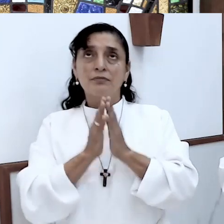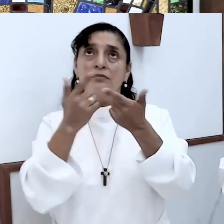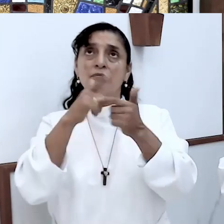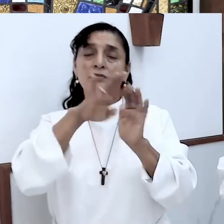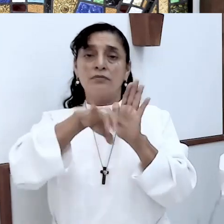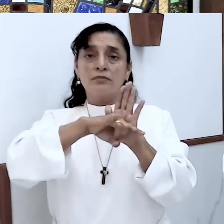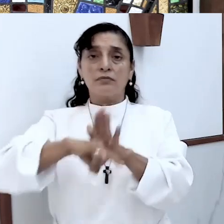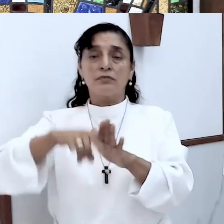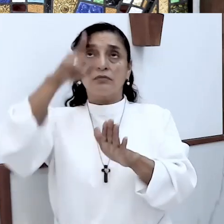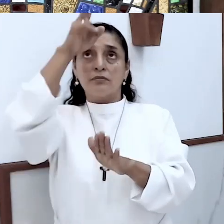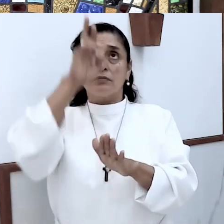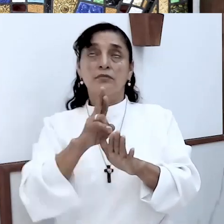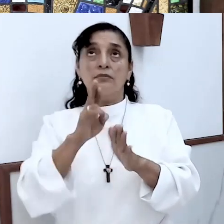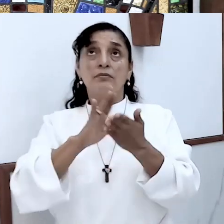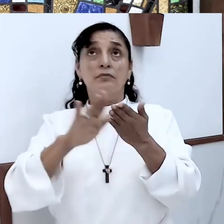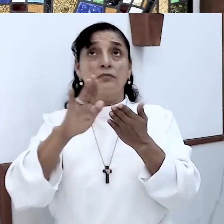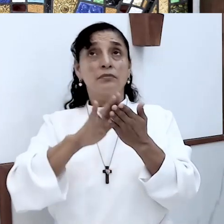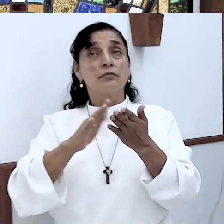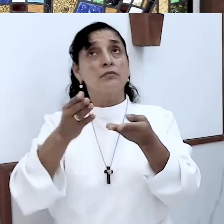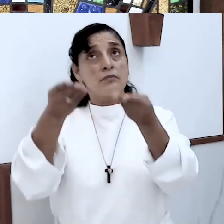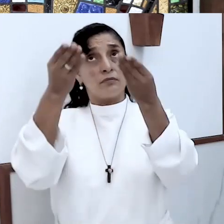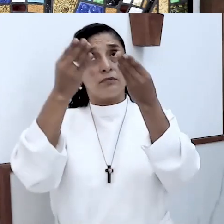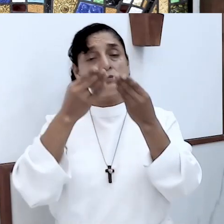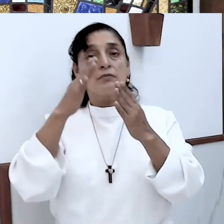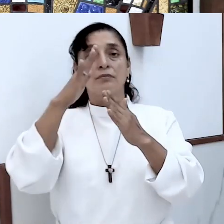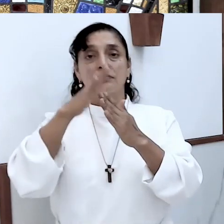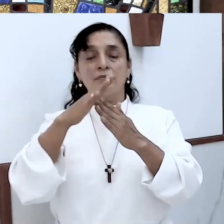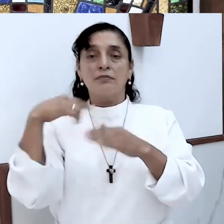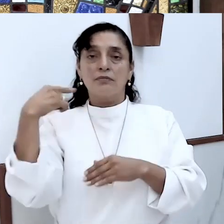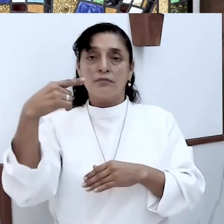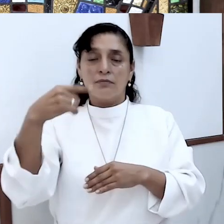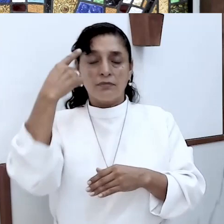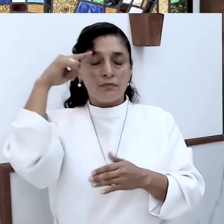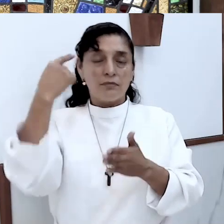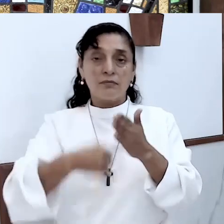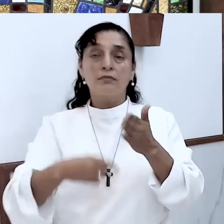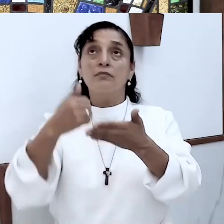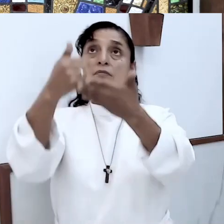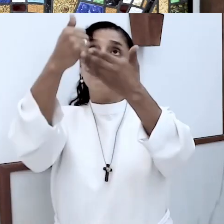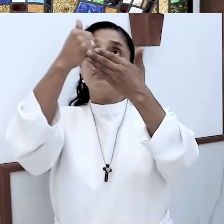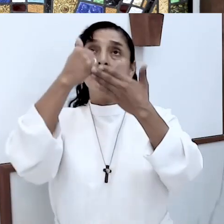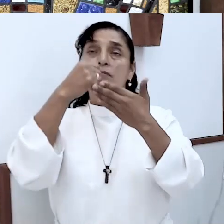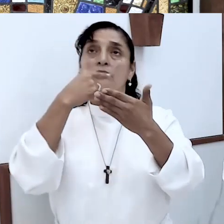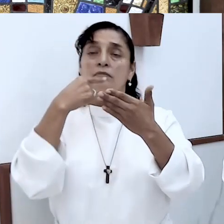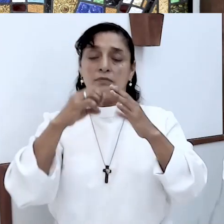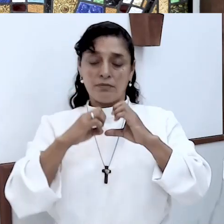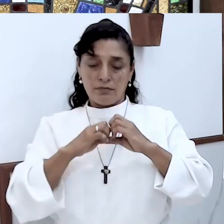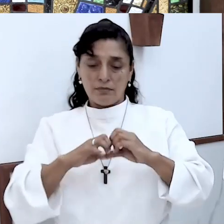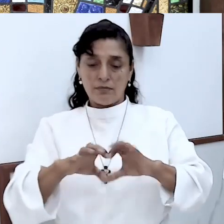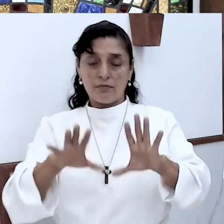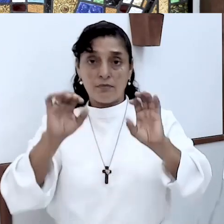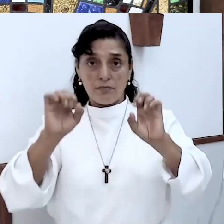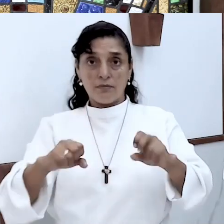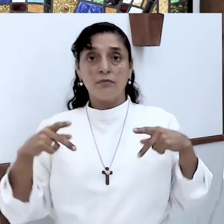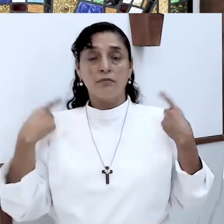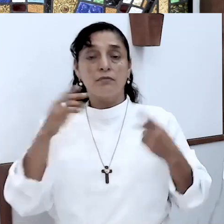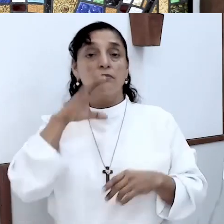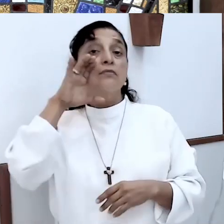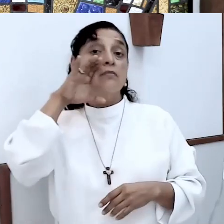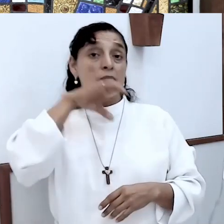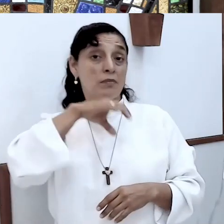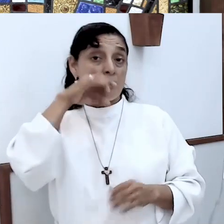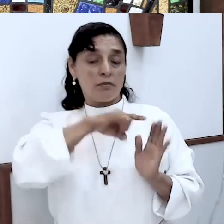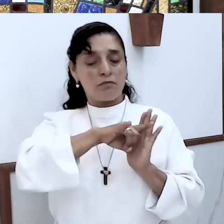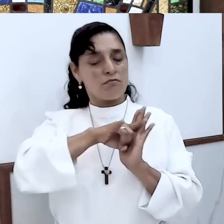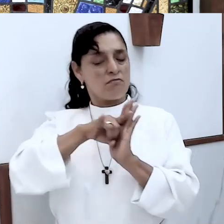Líbranos de todos los males, Señor, y concédenos la paz de nuestros días, para que, ayudados por tu misericordia, vivamos